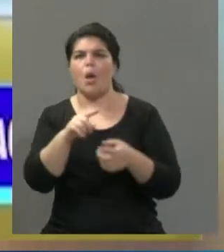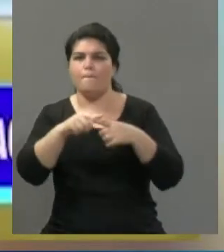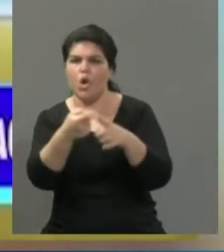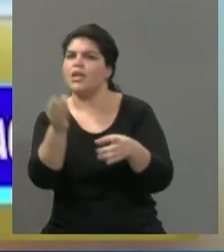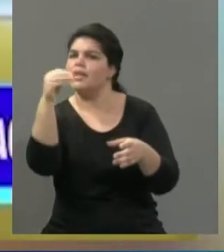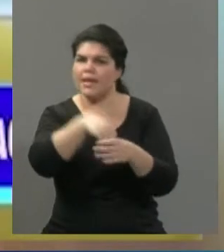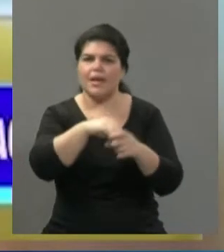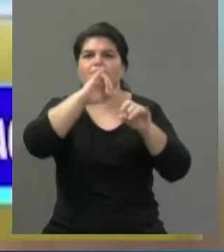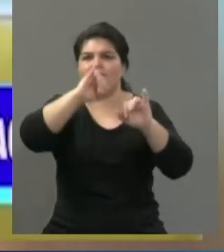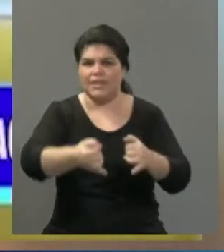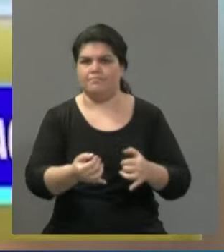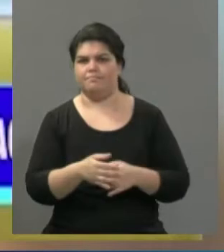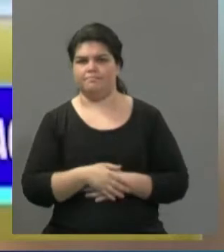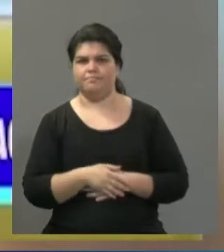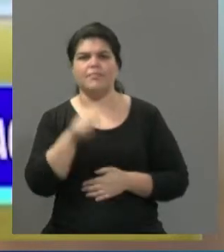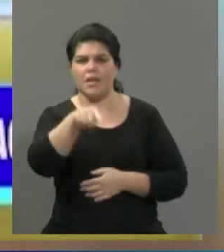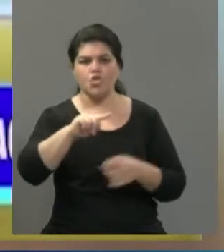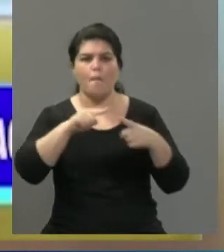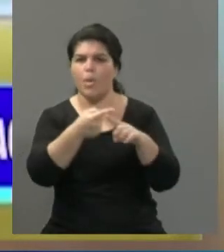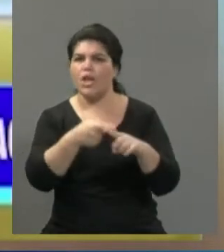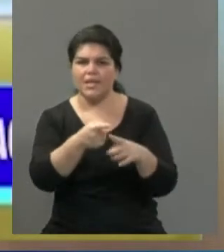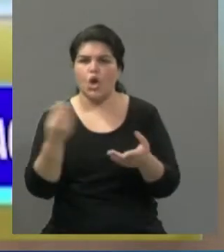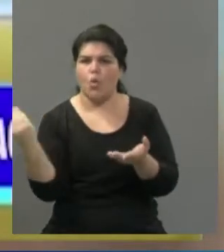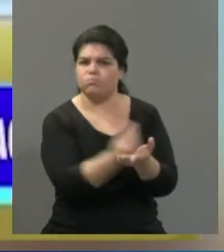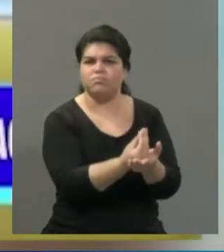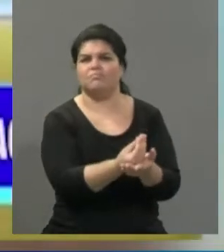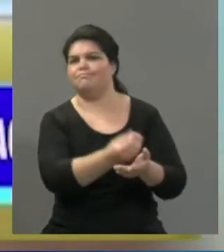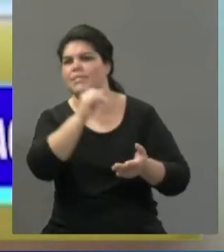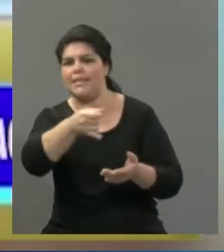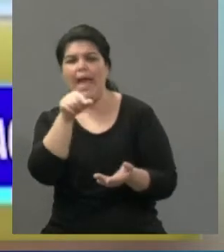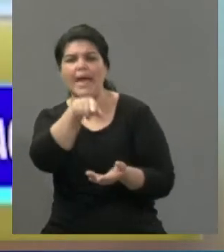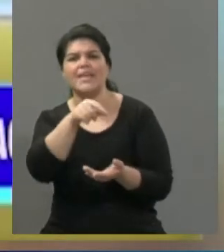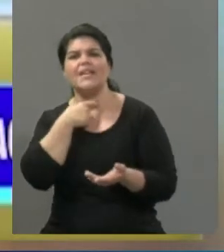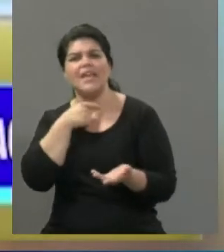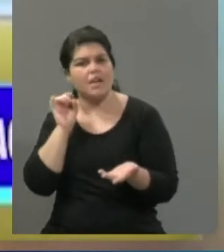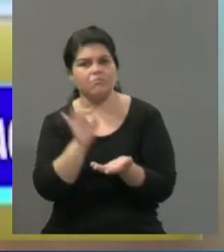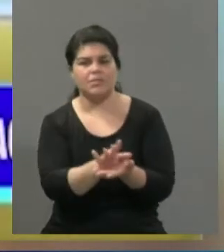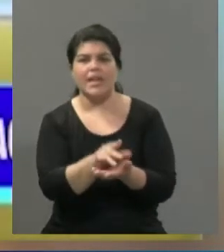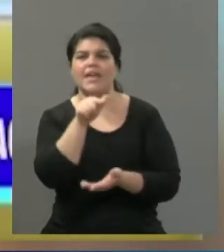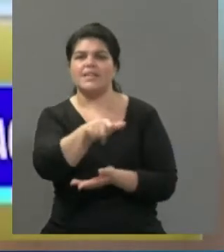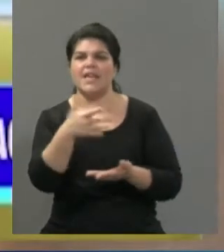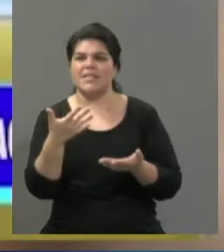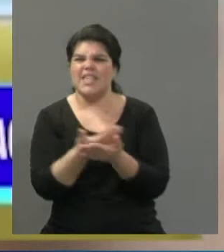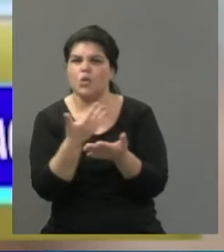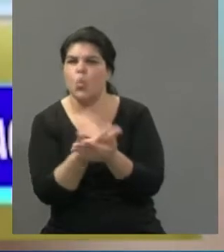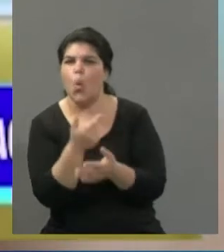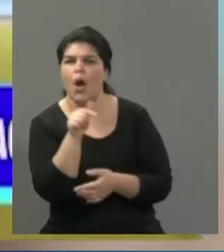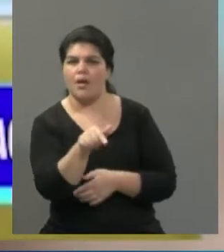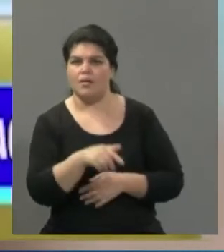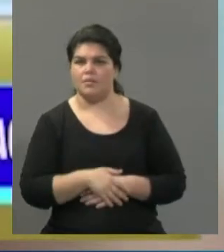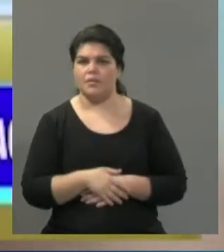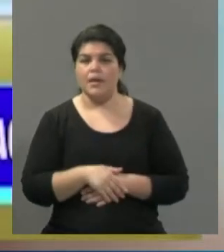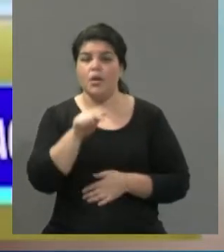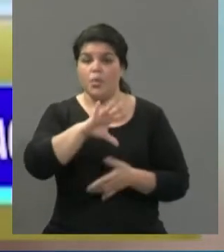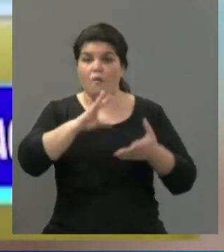espacio político, netamente político. Están catalogando su sexualidad, en realidad descalificándola a través de